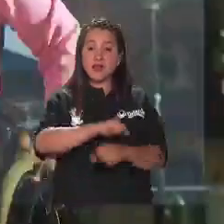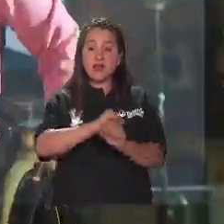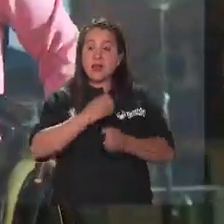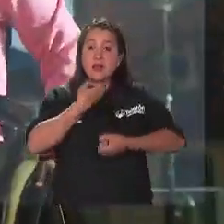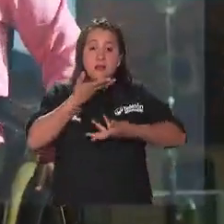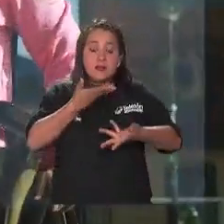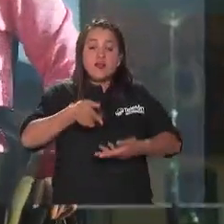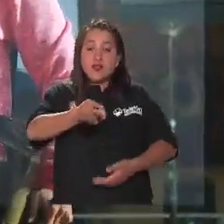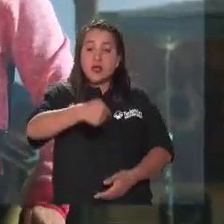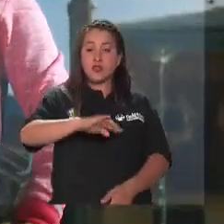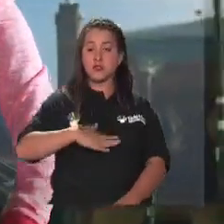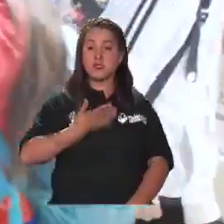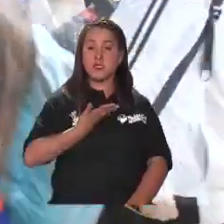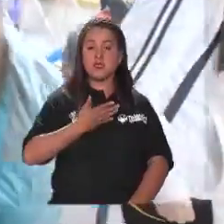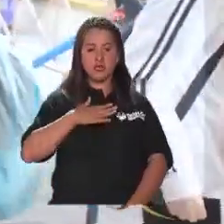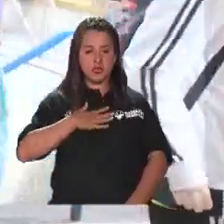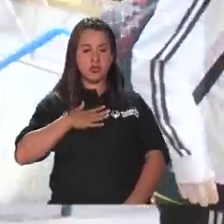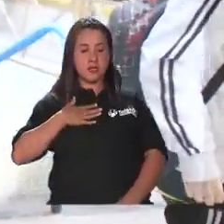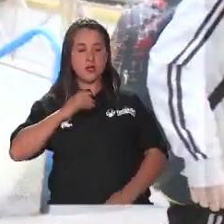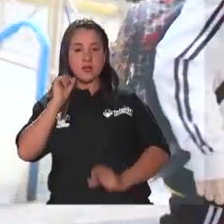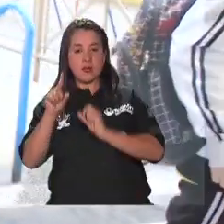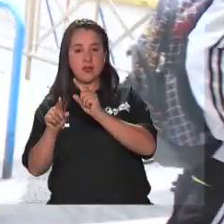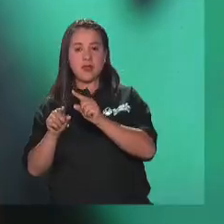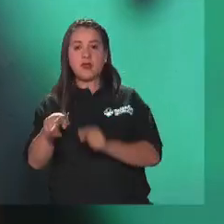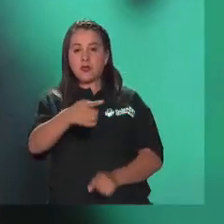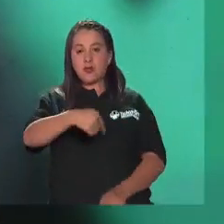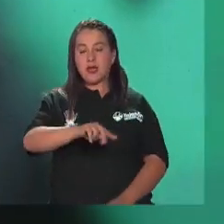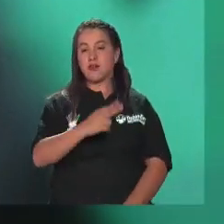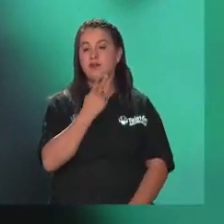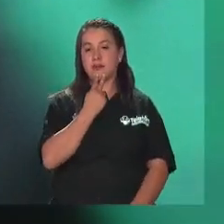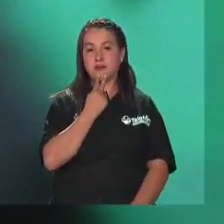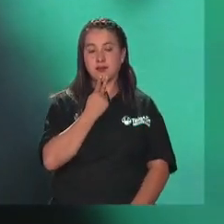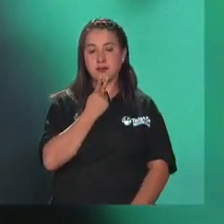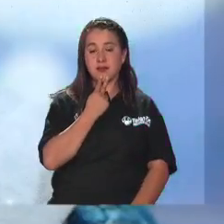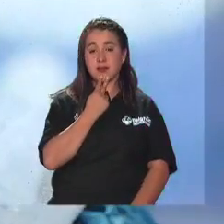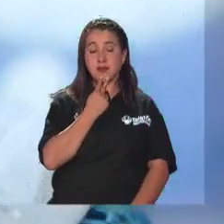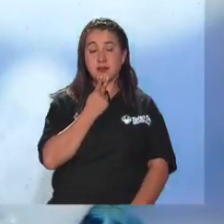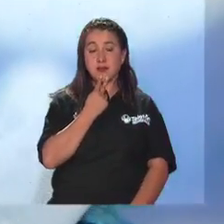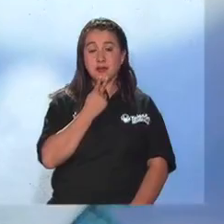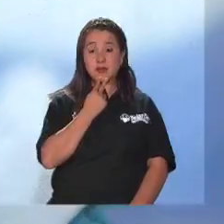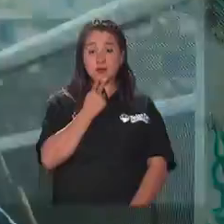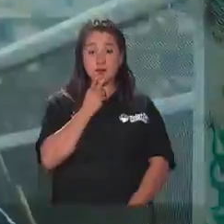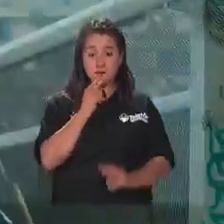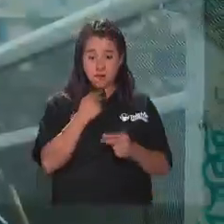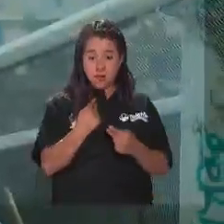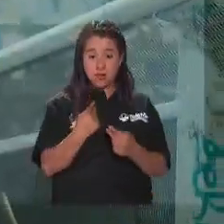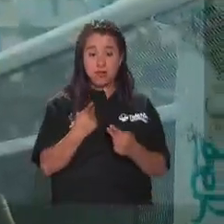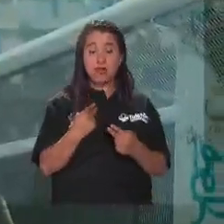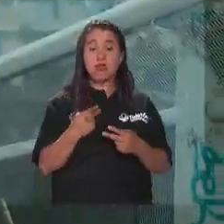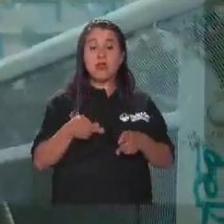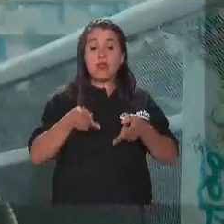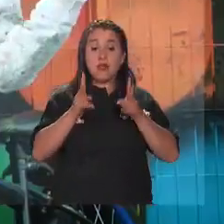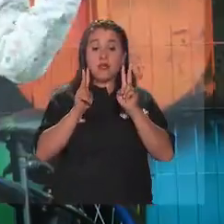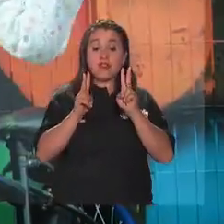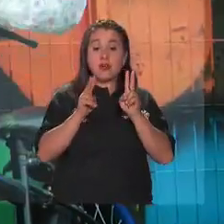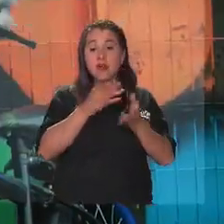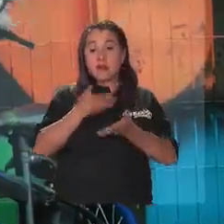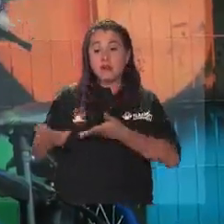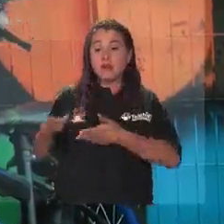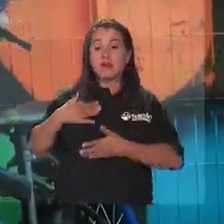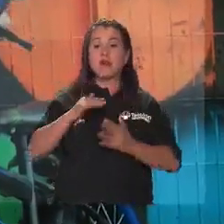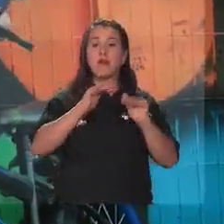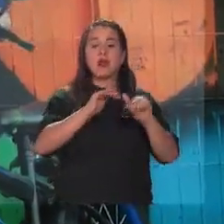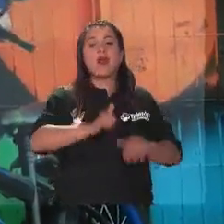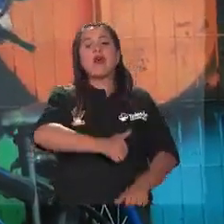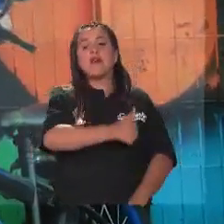lo que sienten ni lo que están viviendo ni cuando ven sus derechos pasados a llevar. Yo quiero apoyar a